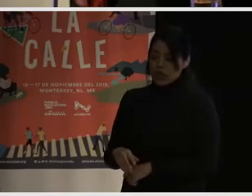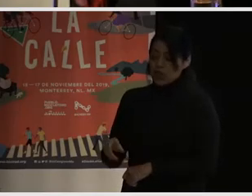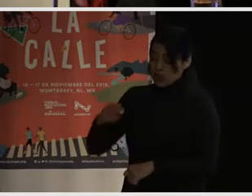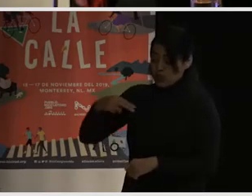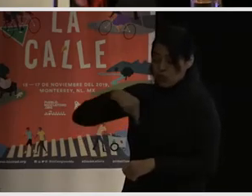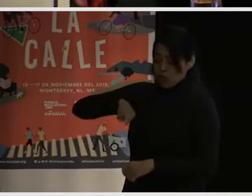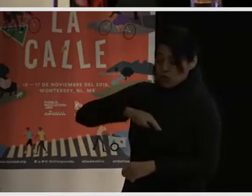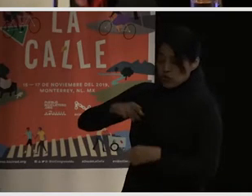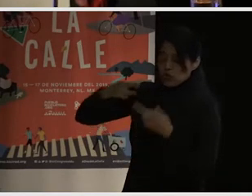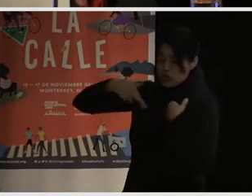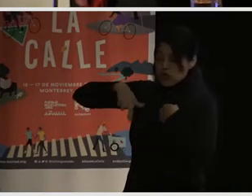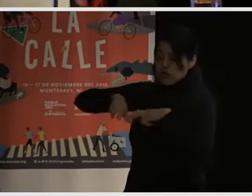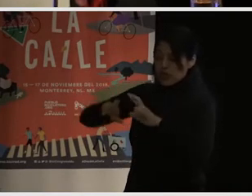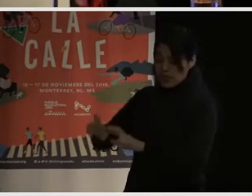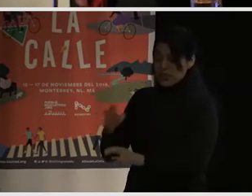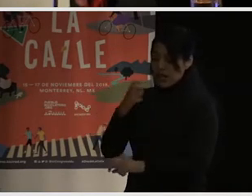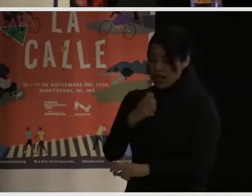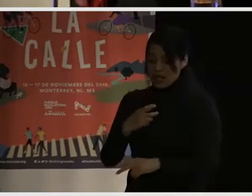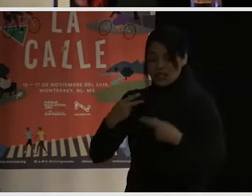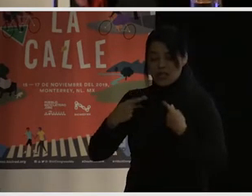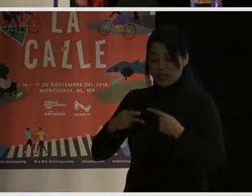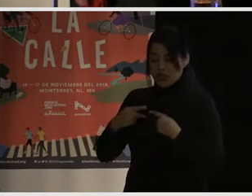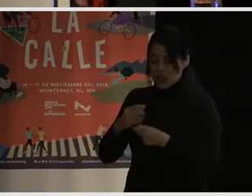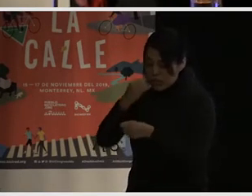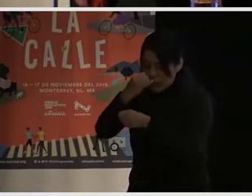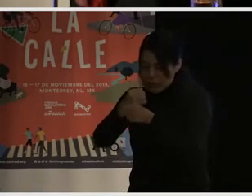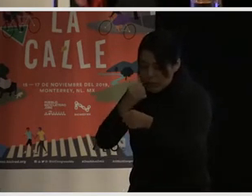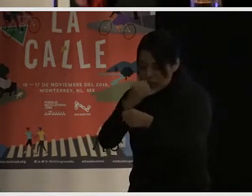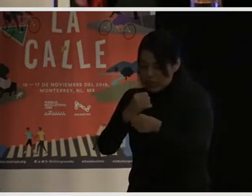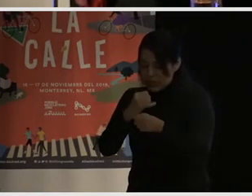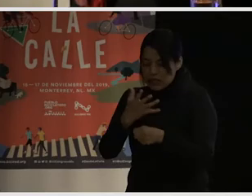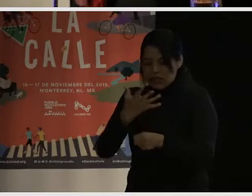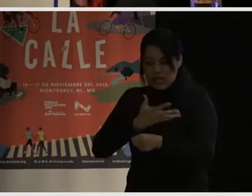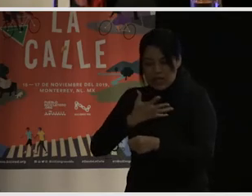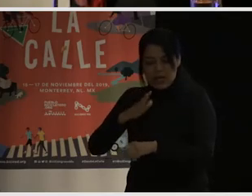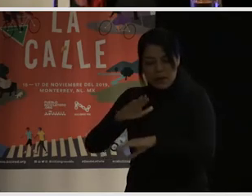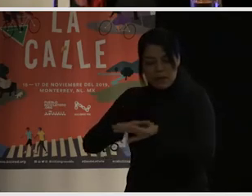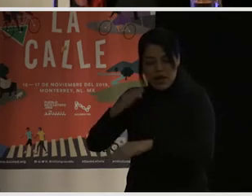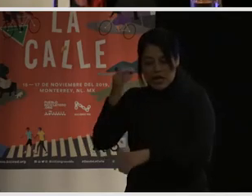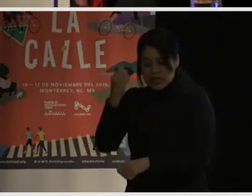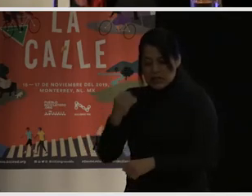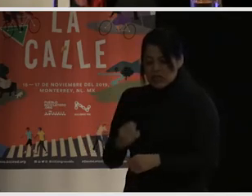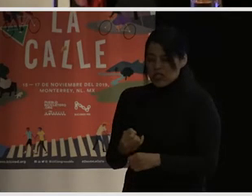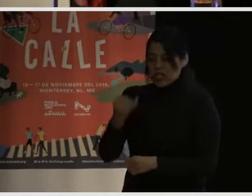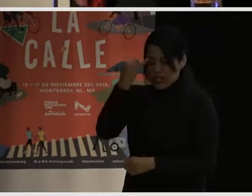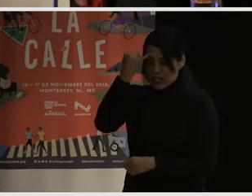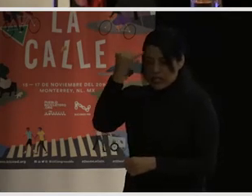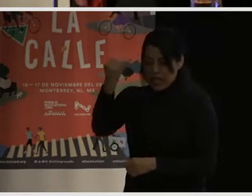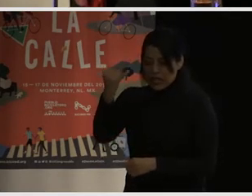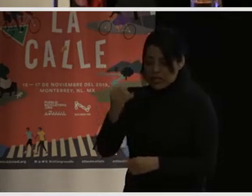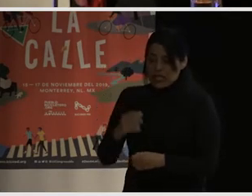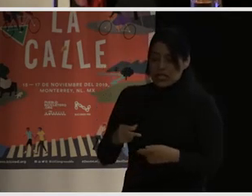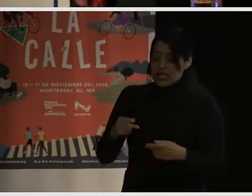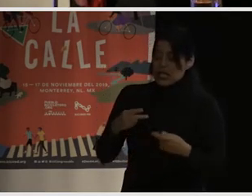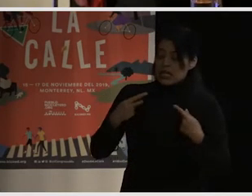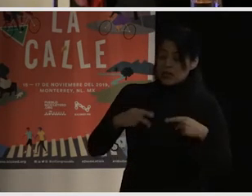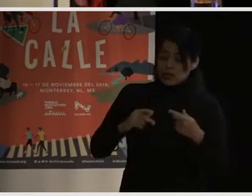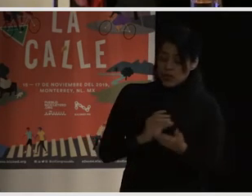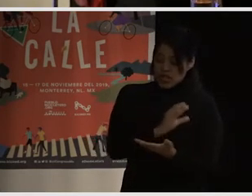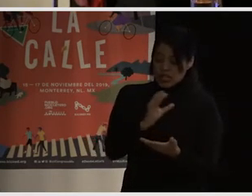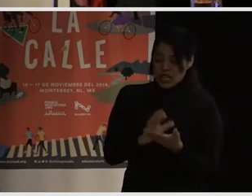ha ayudado para tener una serie de datos y de información que va más allá del viaje sino también de lo que de lo que la ciudadanía está buscando